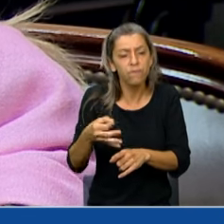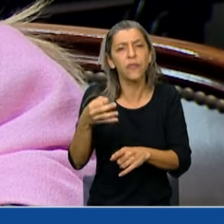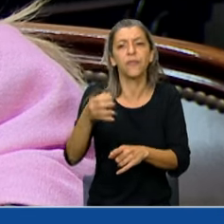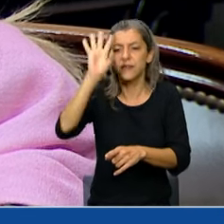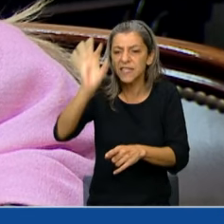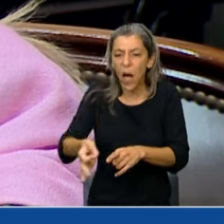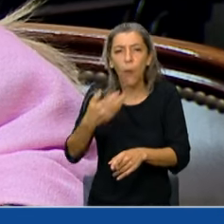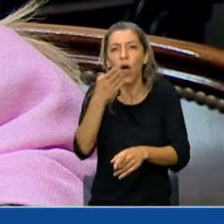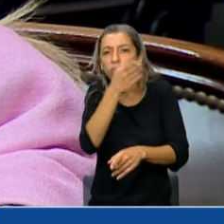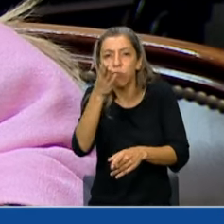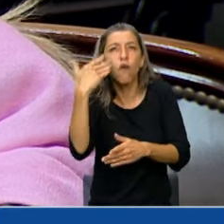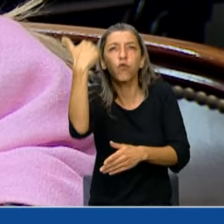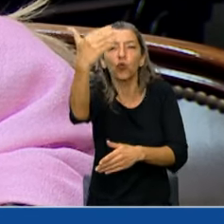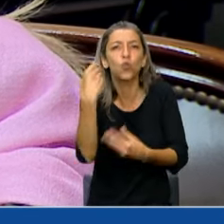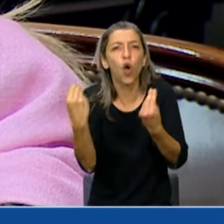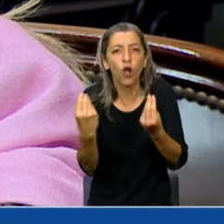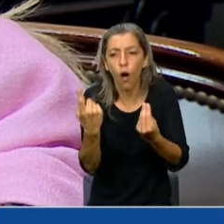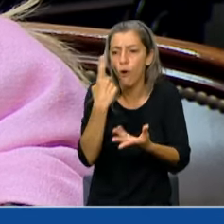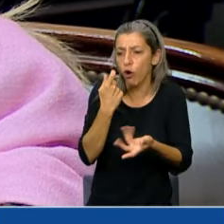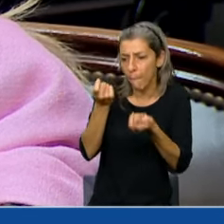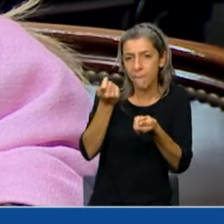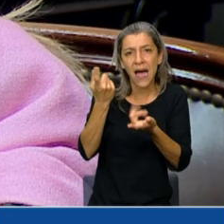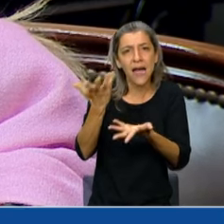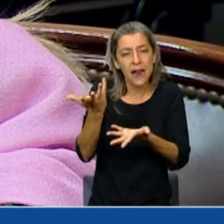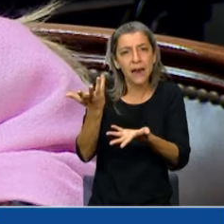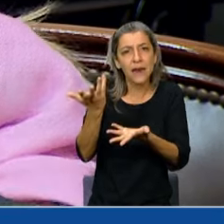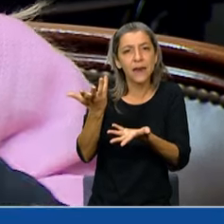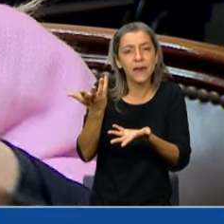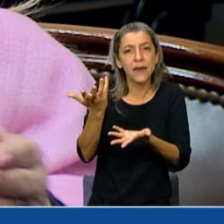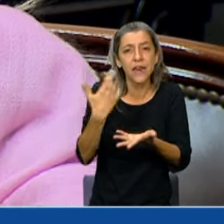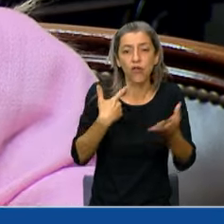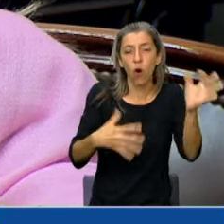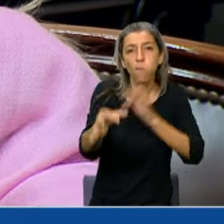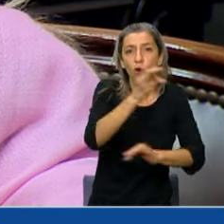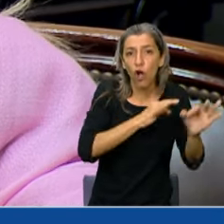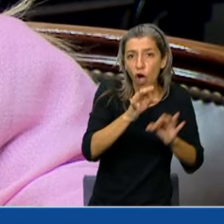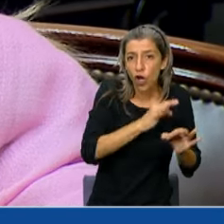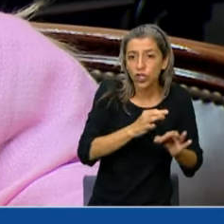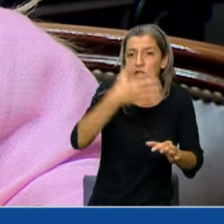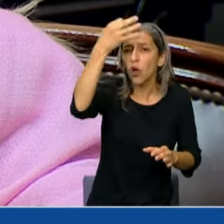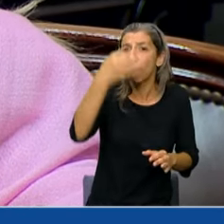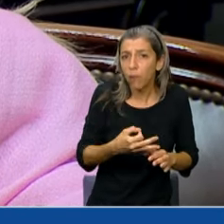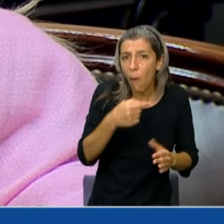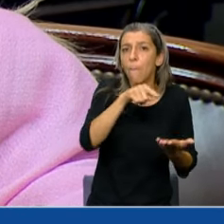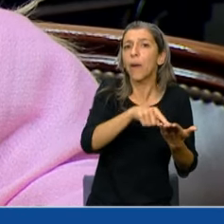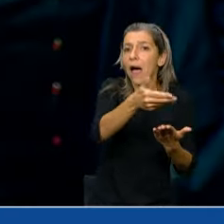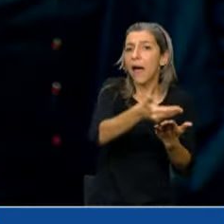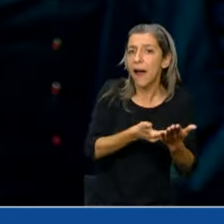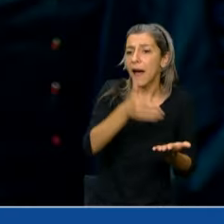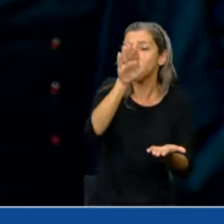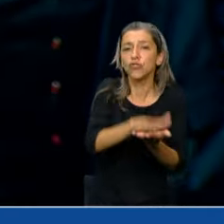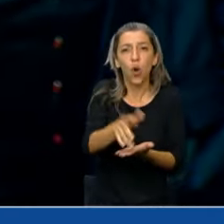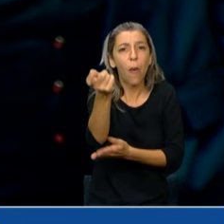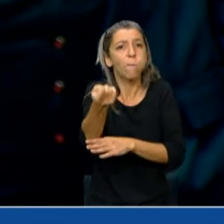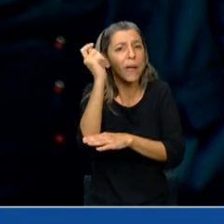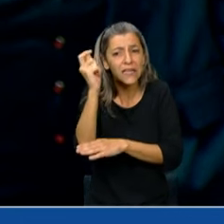debidamente controlada el proyecto dice del plato Gracias